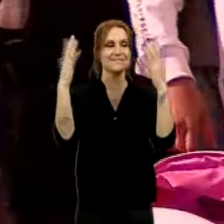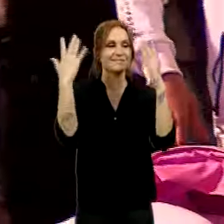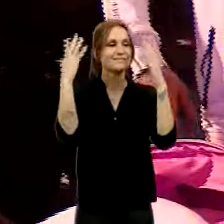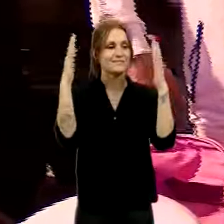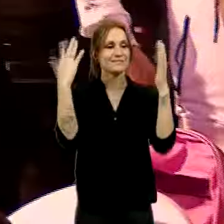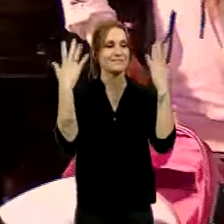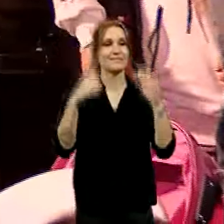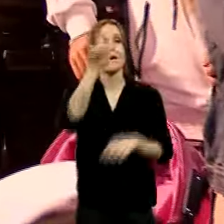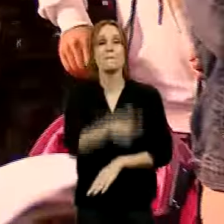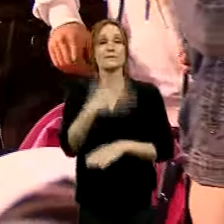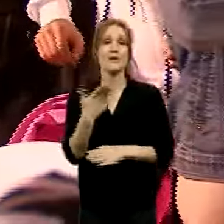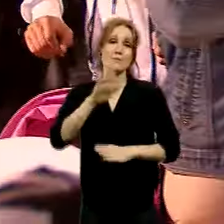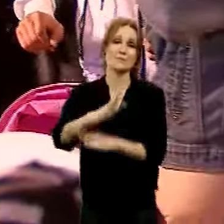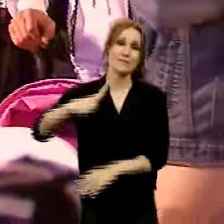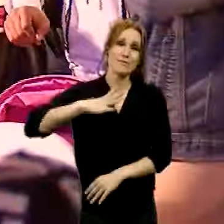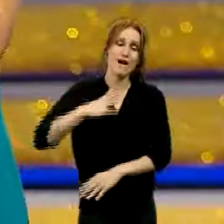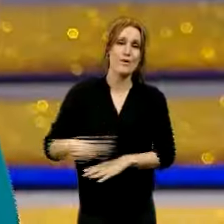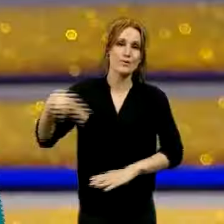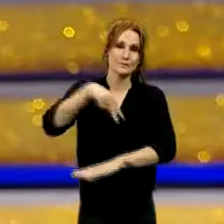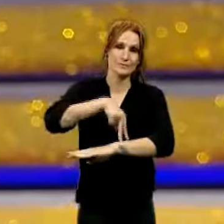Representante de los Legañosos, por favor.